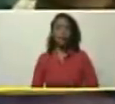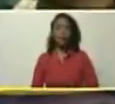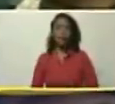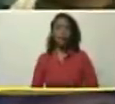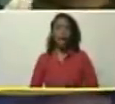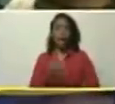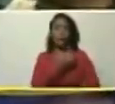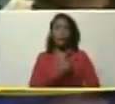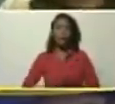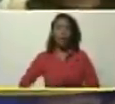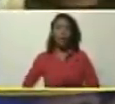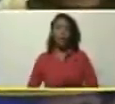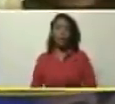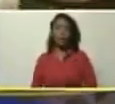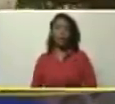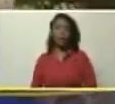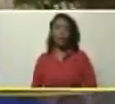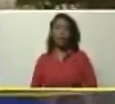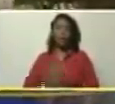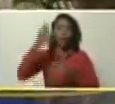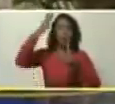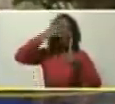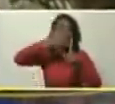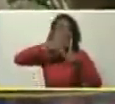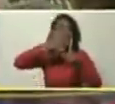El presidente me instruyó